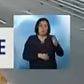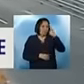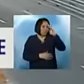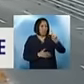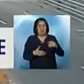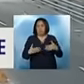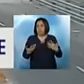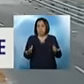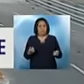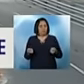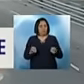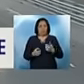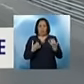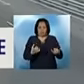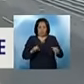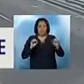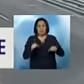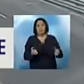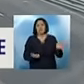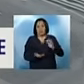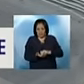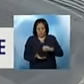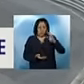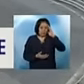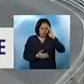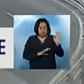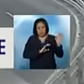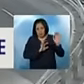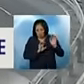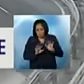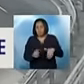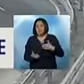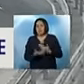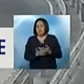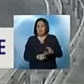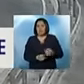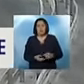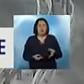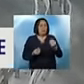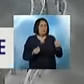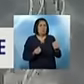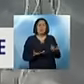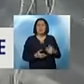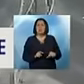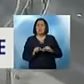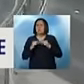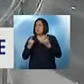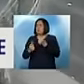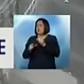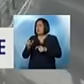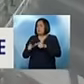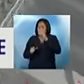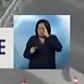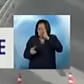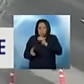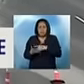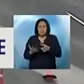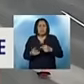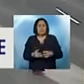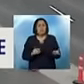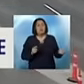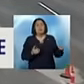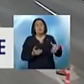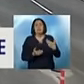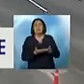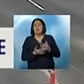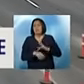esos momentos ya vemos un mayor número de efectivos, el refuerzo que está llegando, porque mucho del contingente policial que se encuentra en esos momentos era el que se había